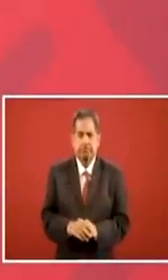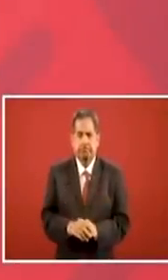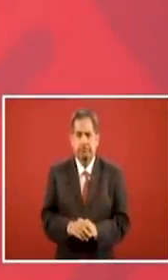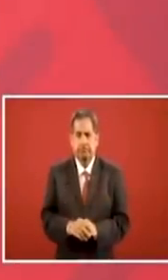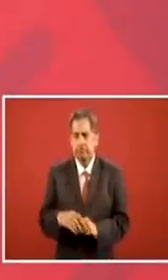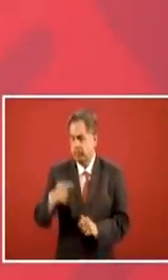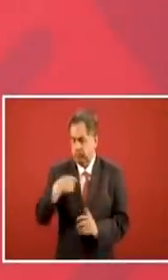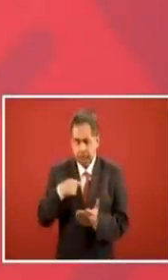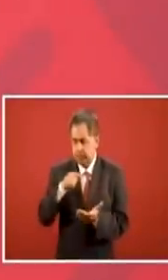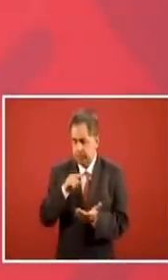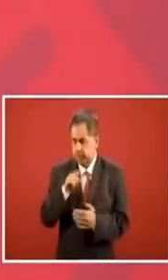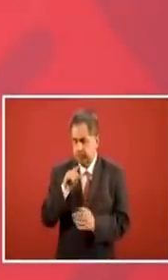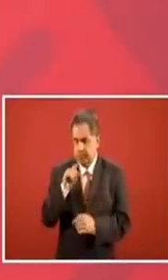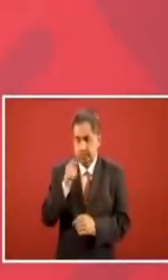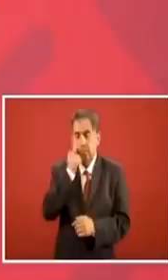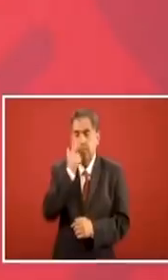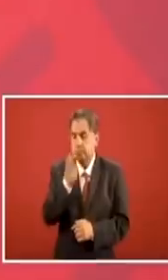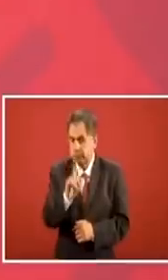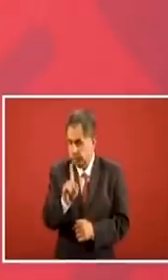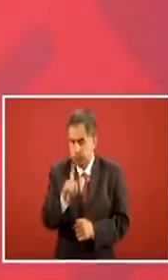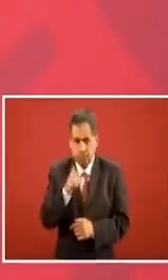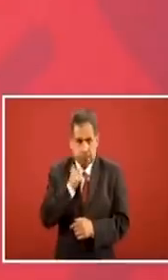Yo no quiero